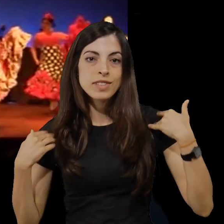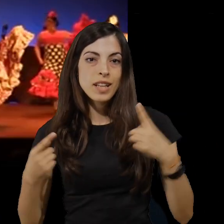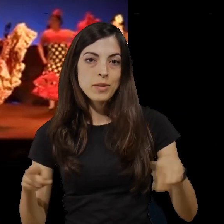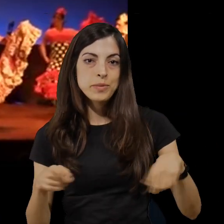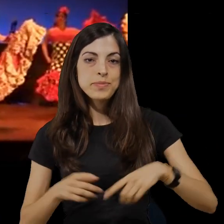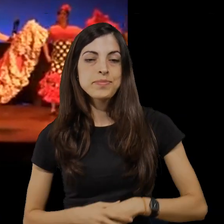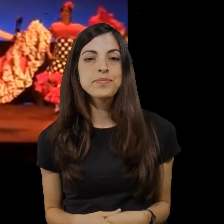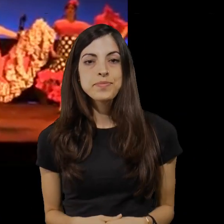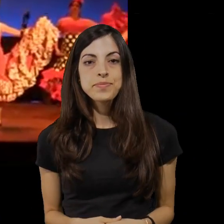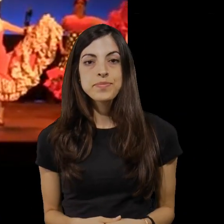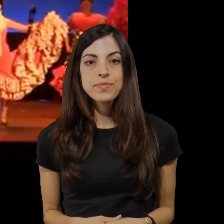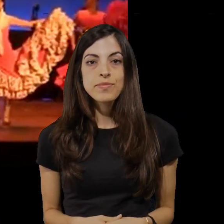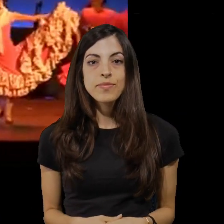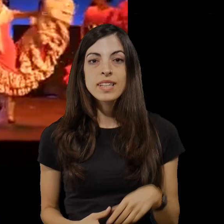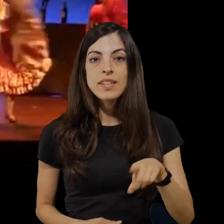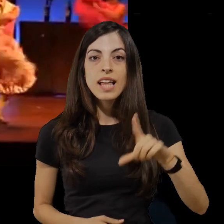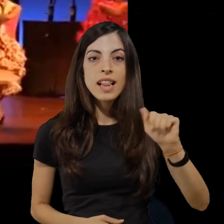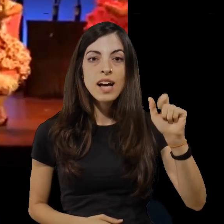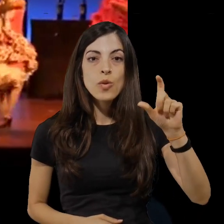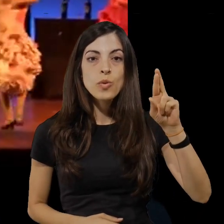y Cristina Tobar, Alcante.